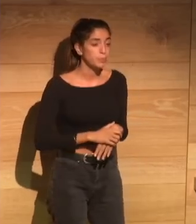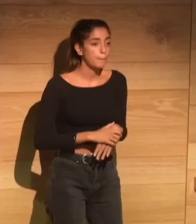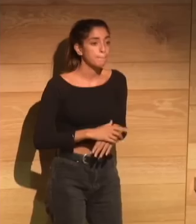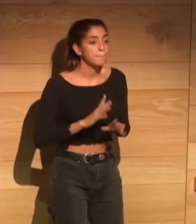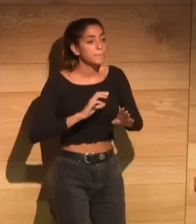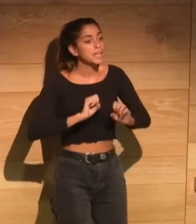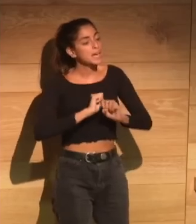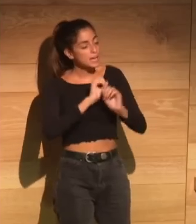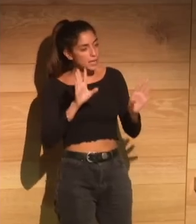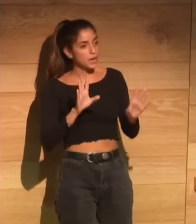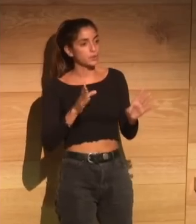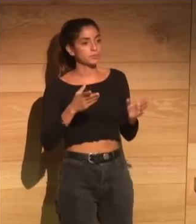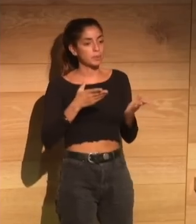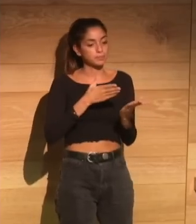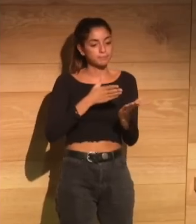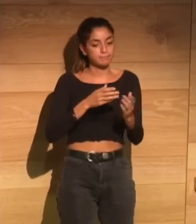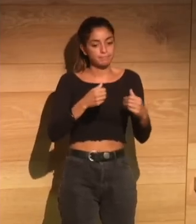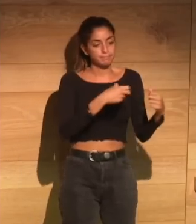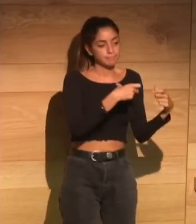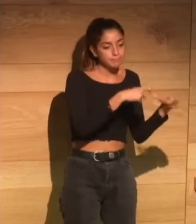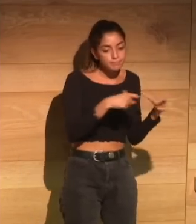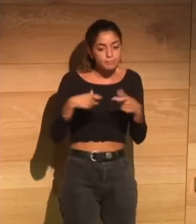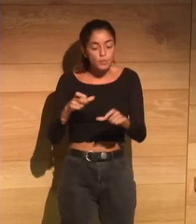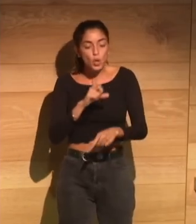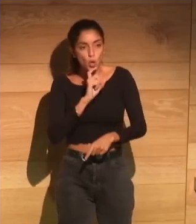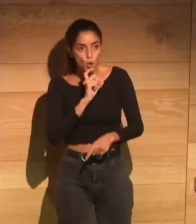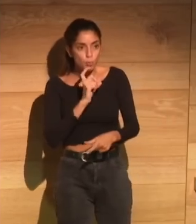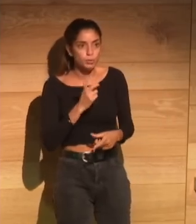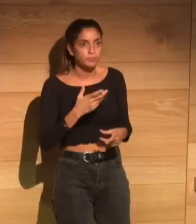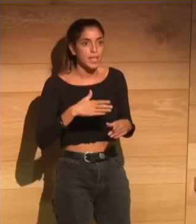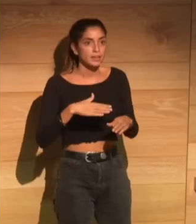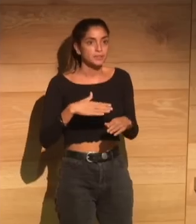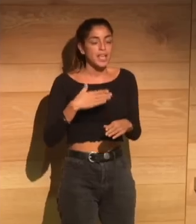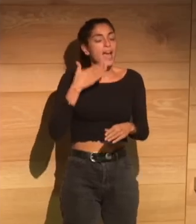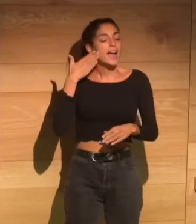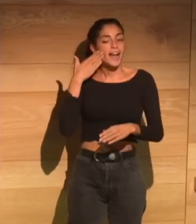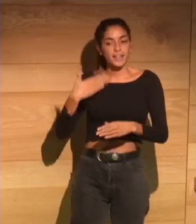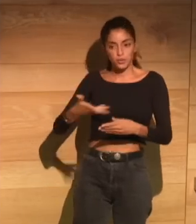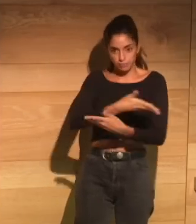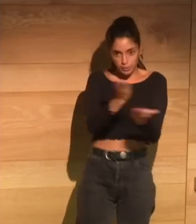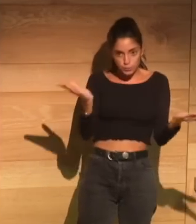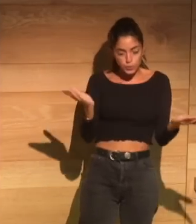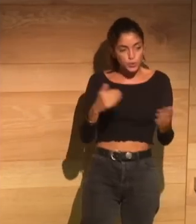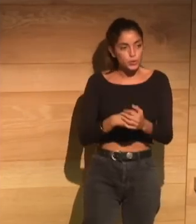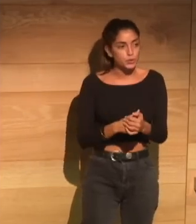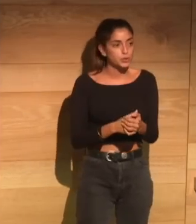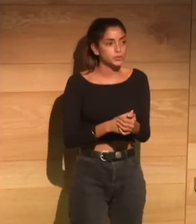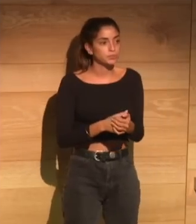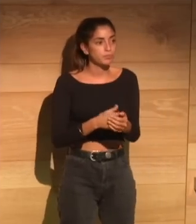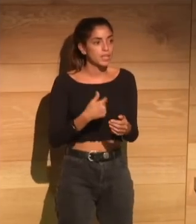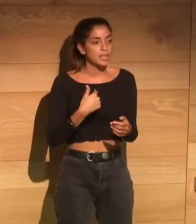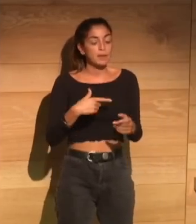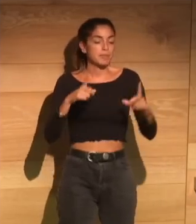Pero claro, a ver cómo nos distribuimos. Por cariño a vosotros, porque yo sí que lo haría. A ver, vamos. Yo creo que lo que tenemos que hacer es saltar ya sabemos que